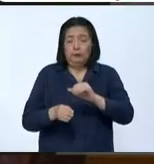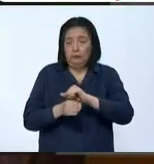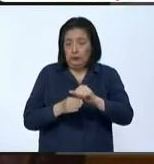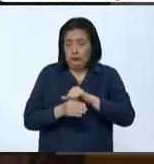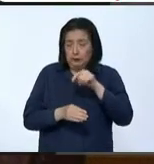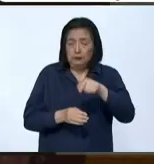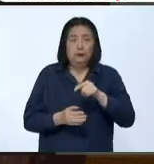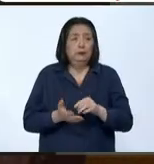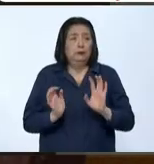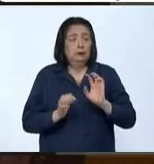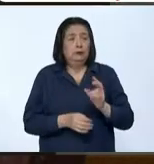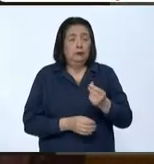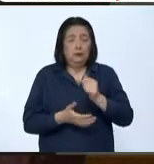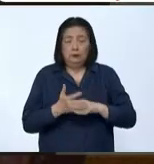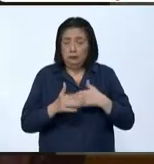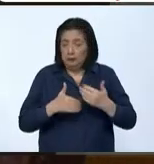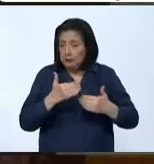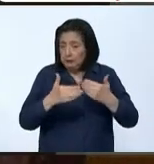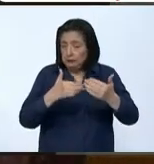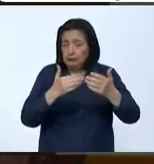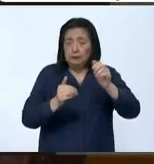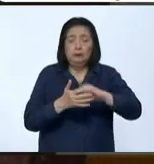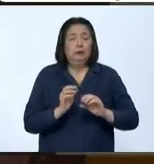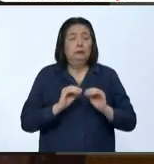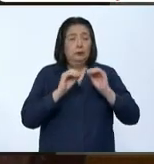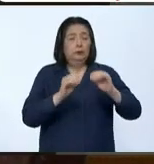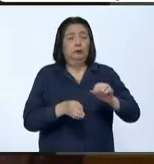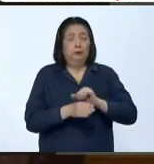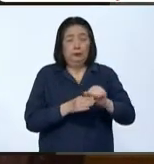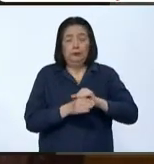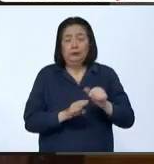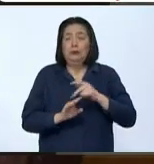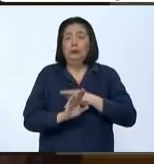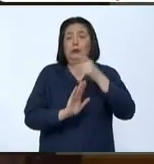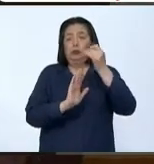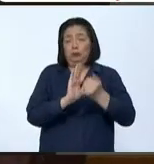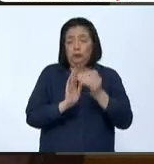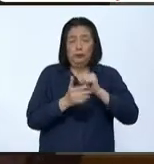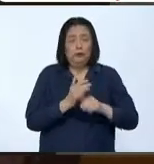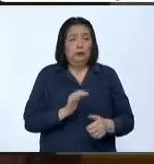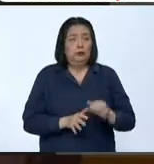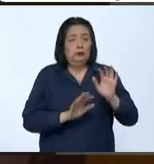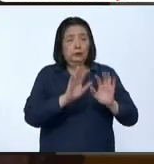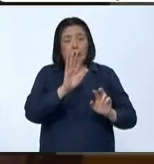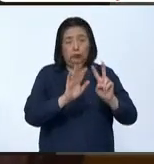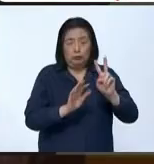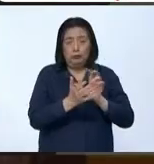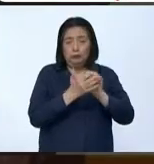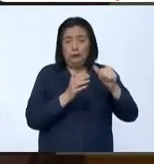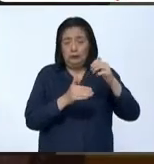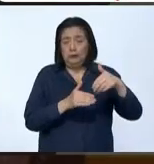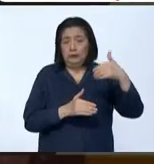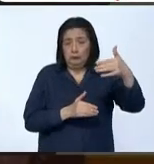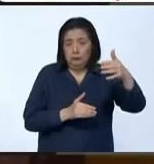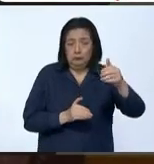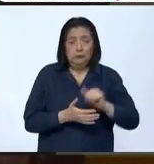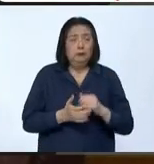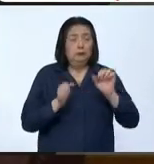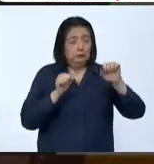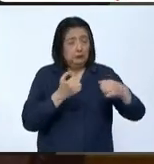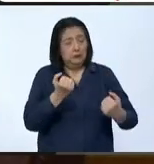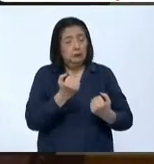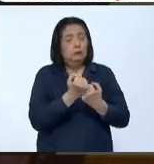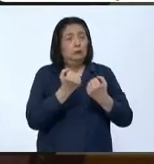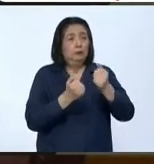este fondo para dinamizar la ejecución de los proyectos en los dos semestres siguientes a fin de